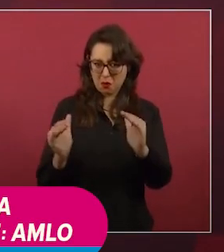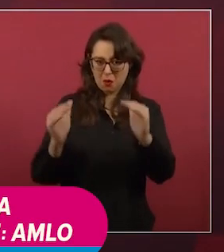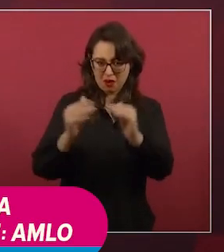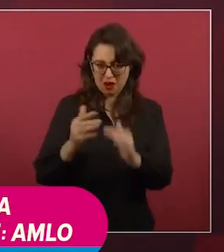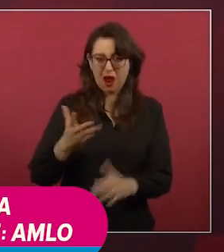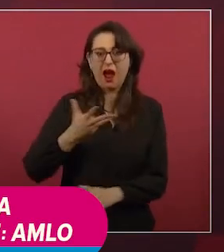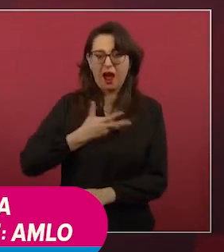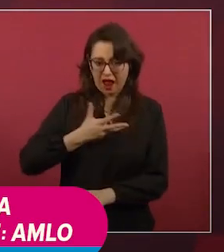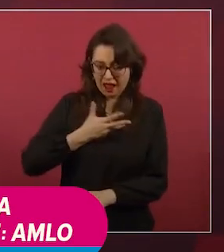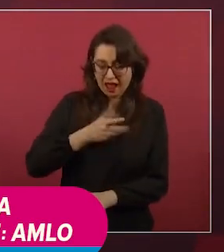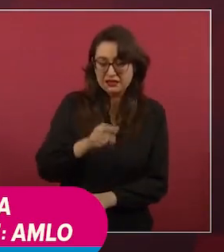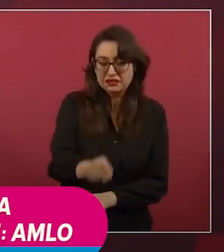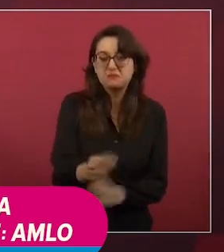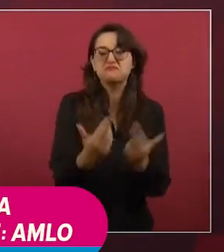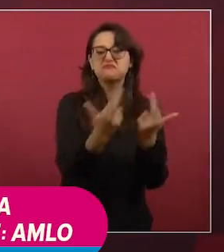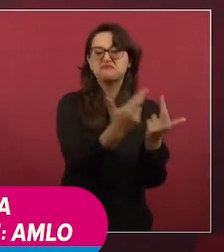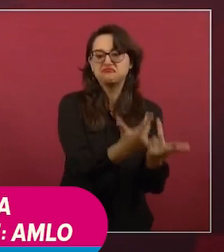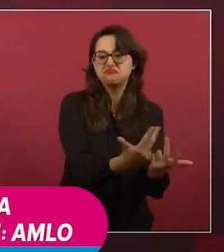sin